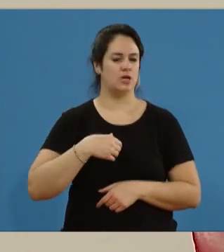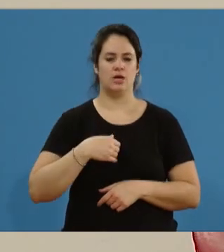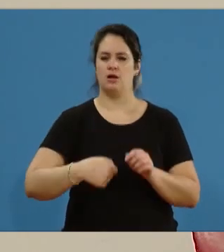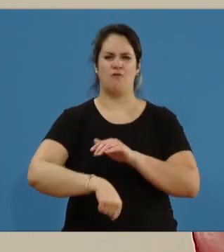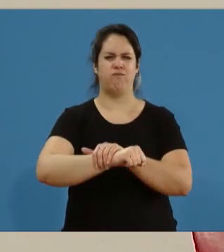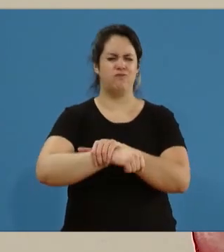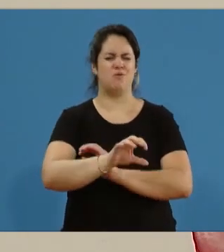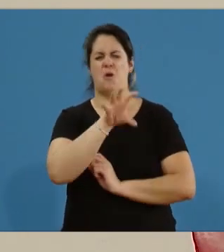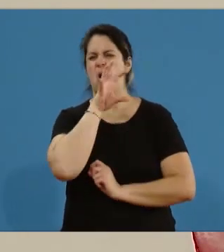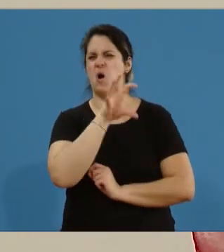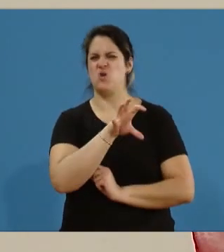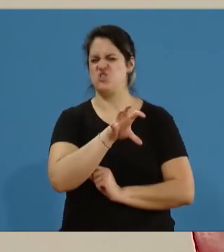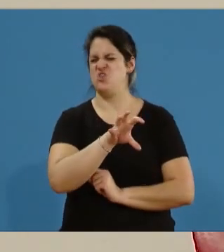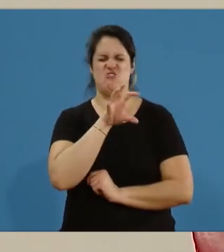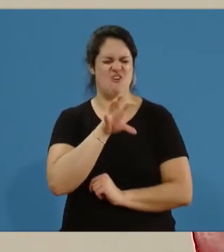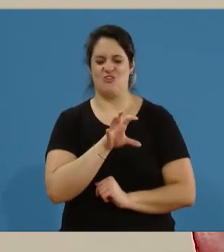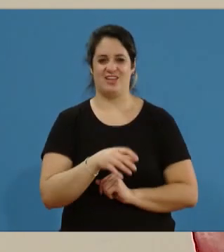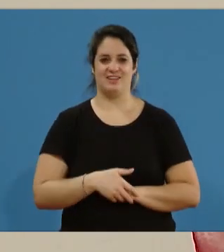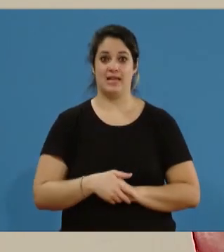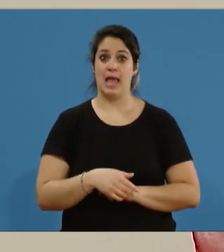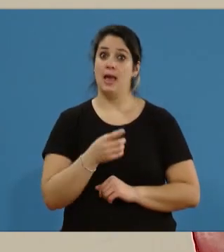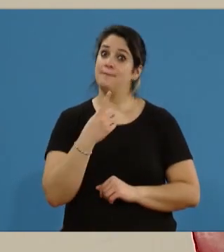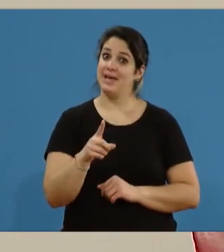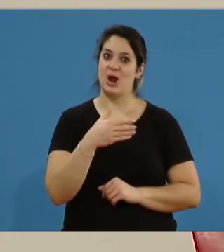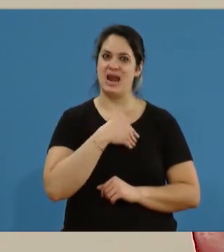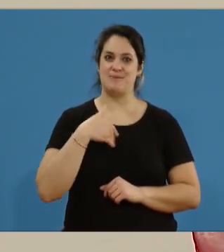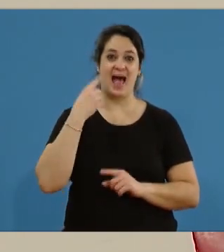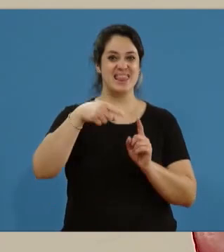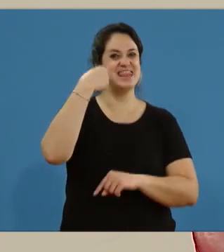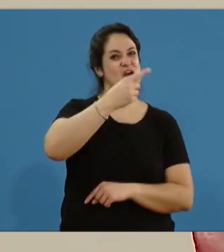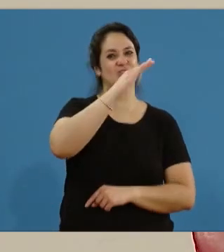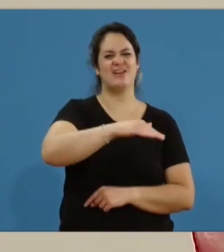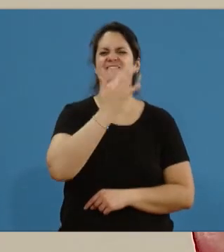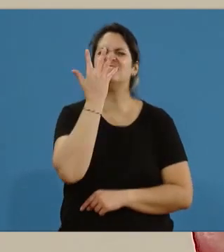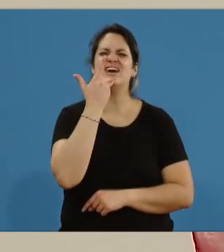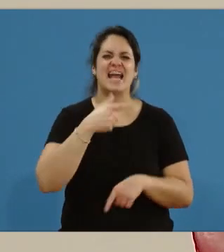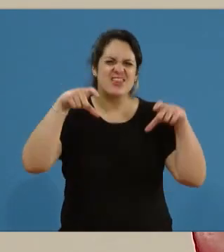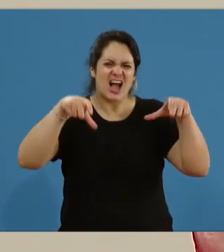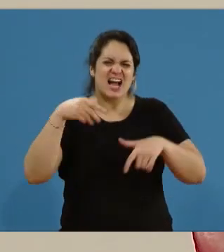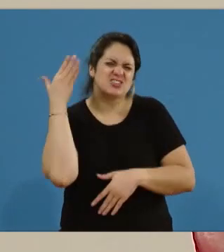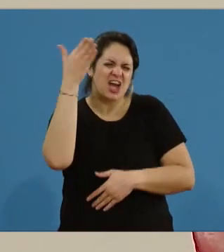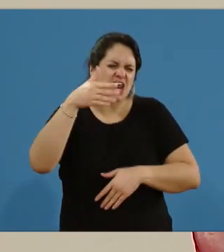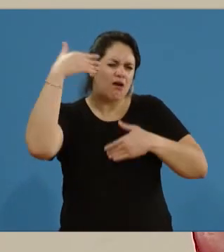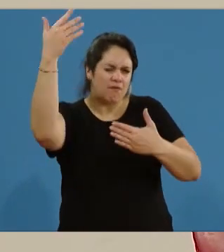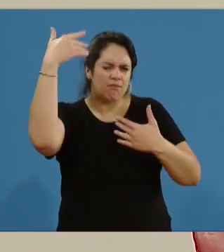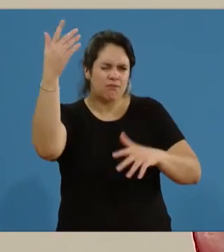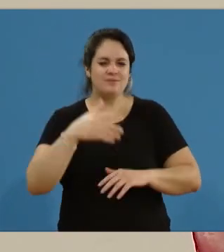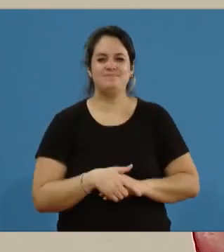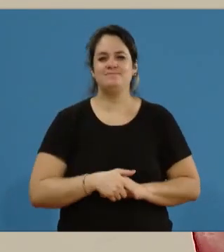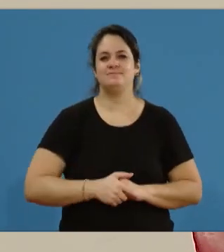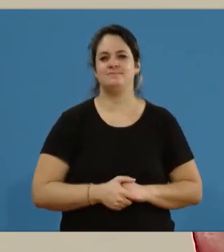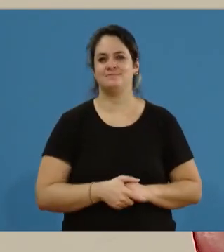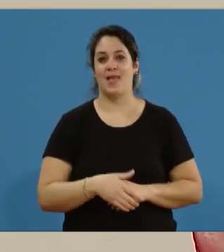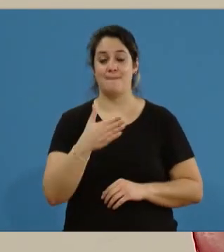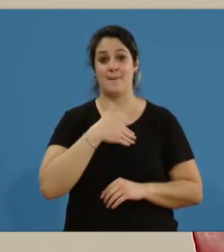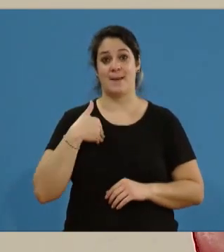al fútbol completamente. Pero a la mamá de Coque le encanta ir a la cancha. La